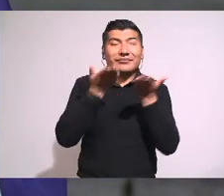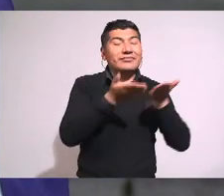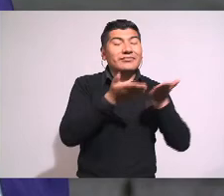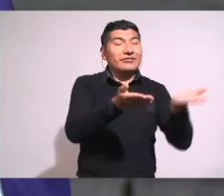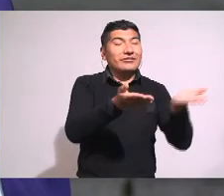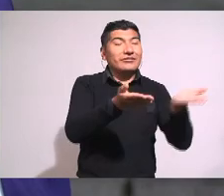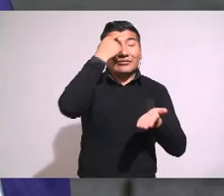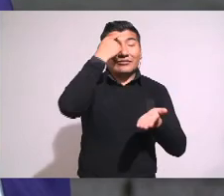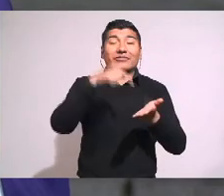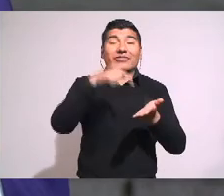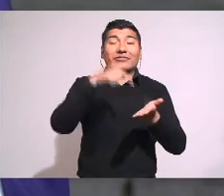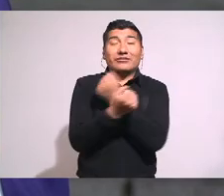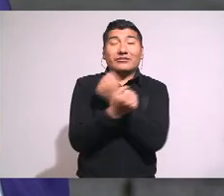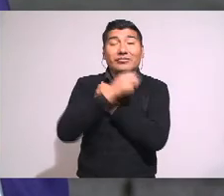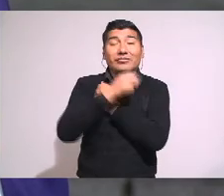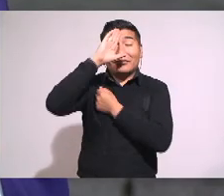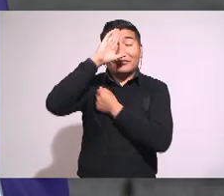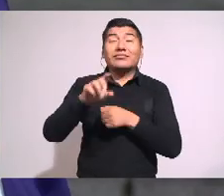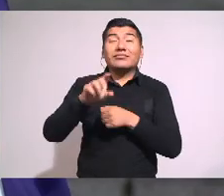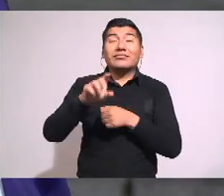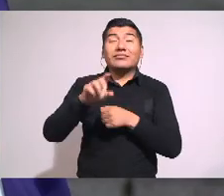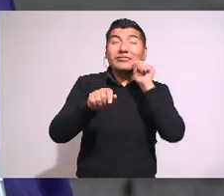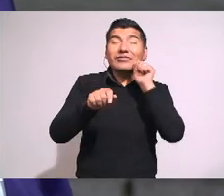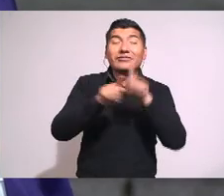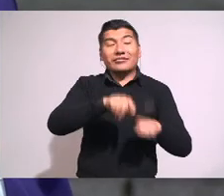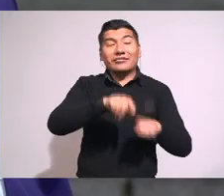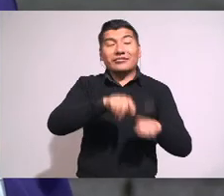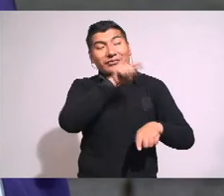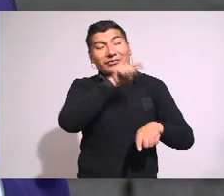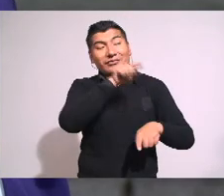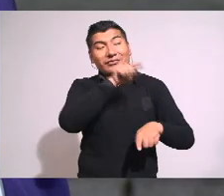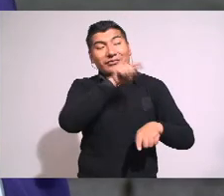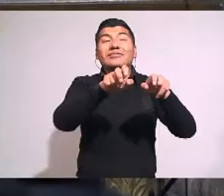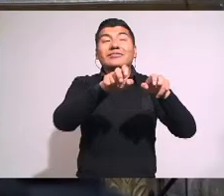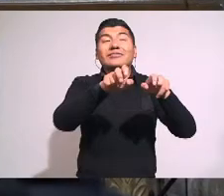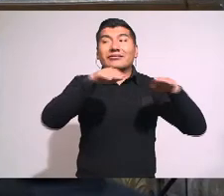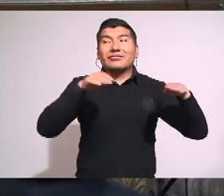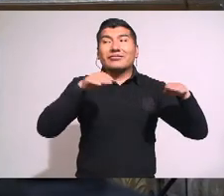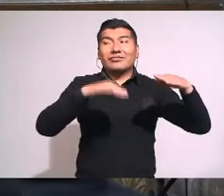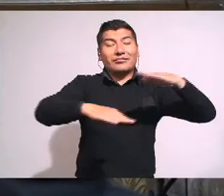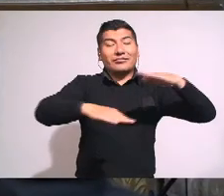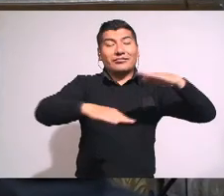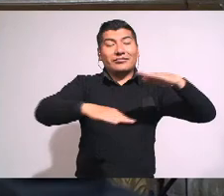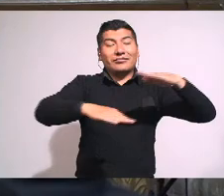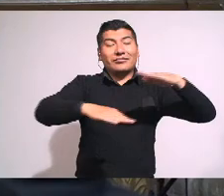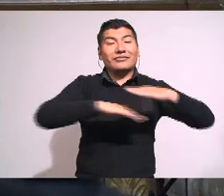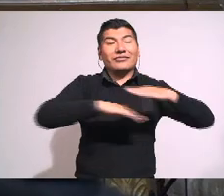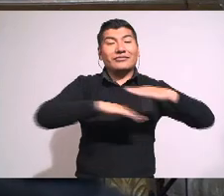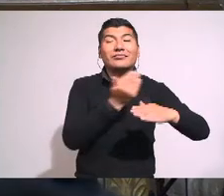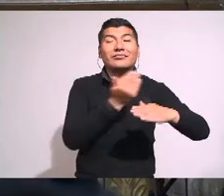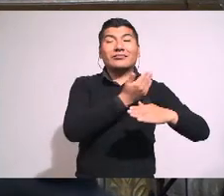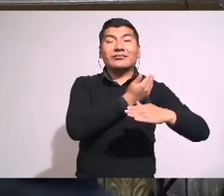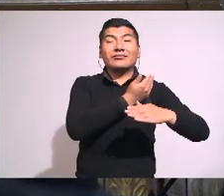Por eso, queridos hermanos, acá la mesa está como fundamento de